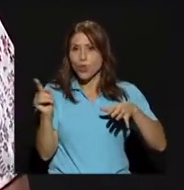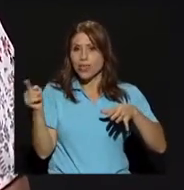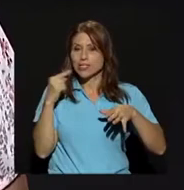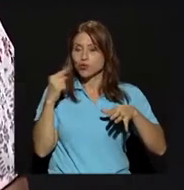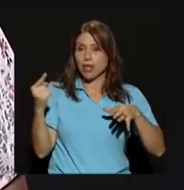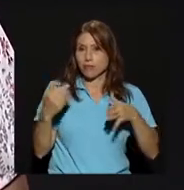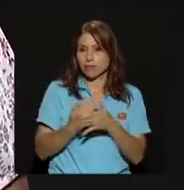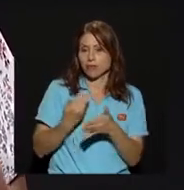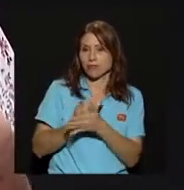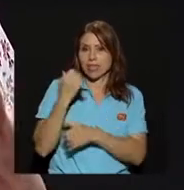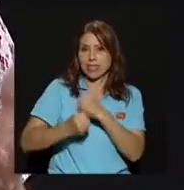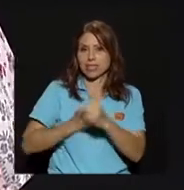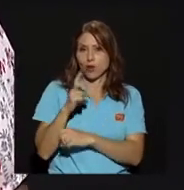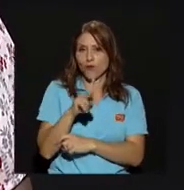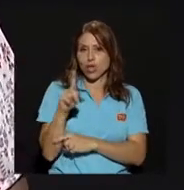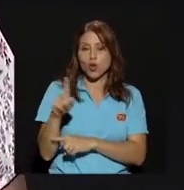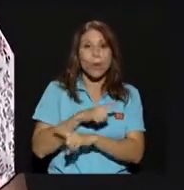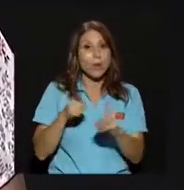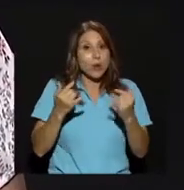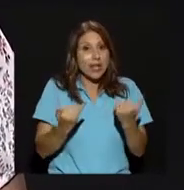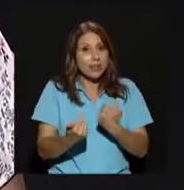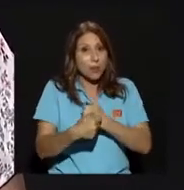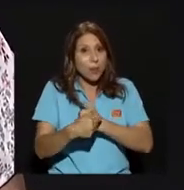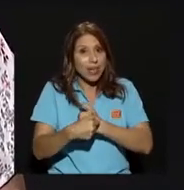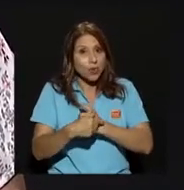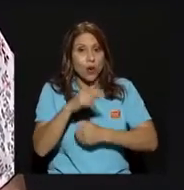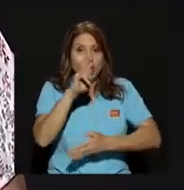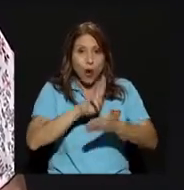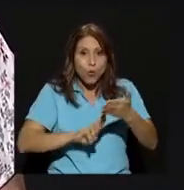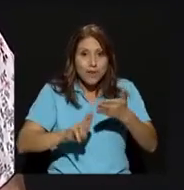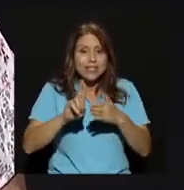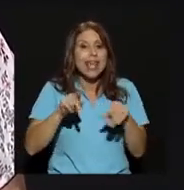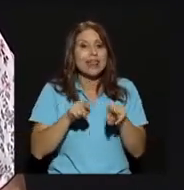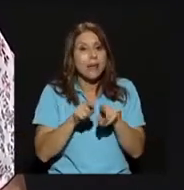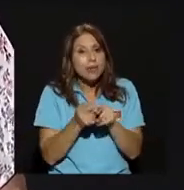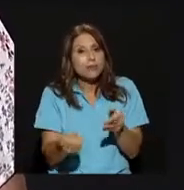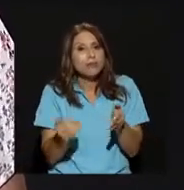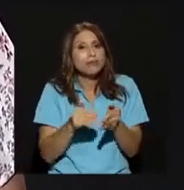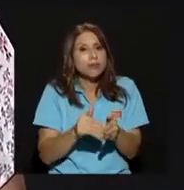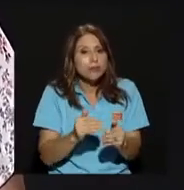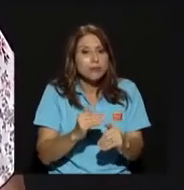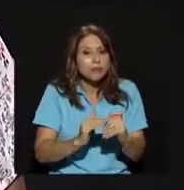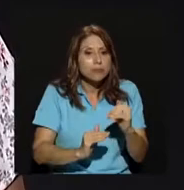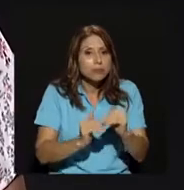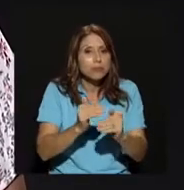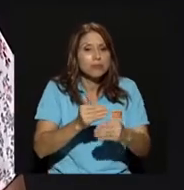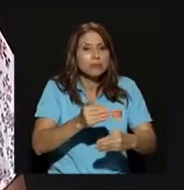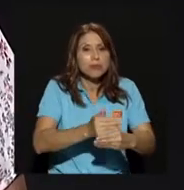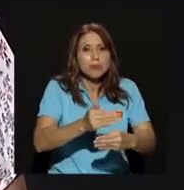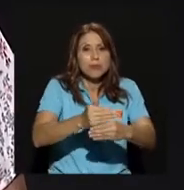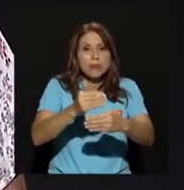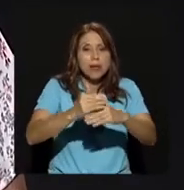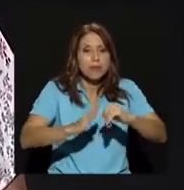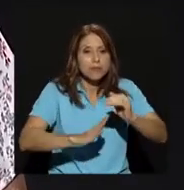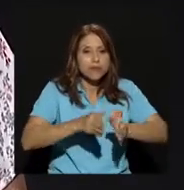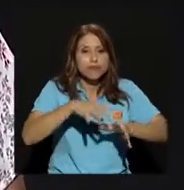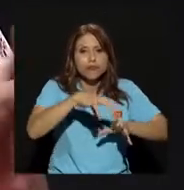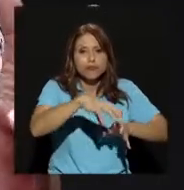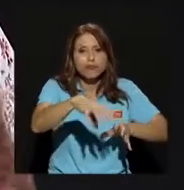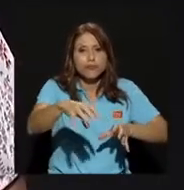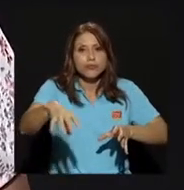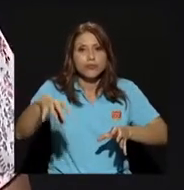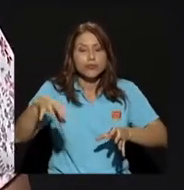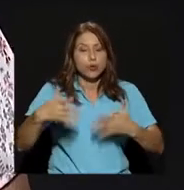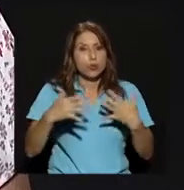la universidad está creciendo también en una serie de edificios que realmente yo creo que van a dar impacto a la vida